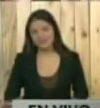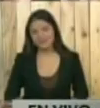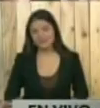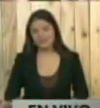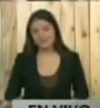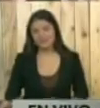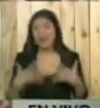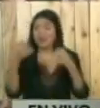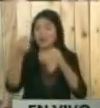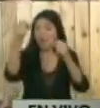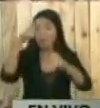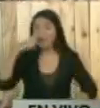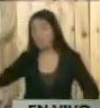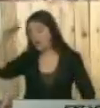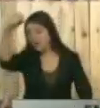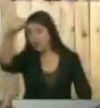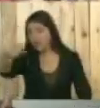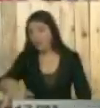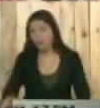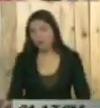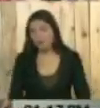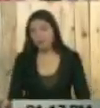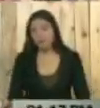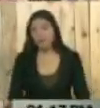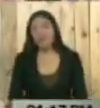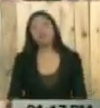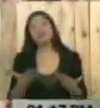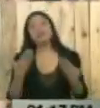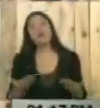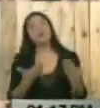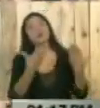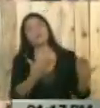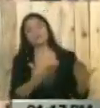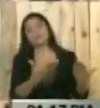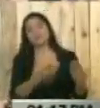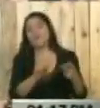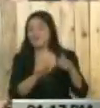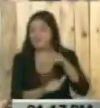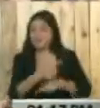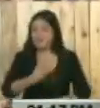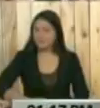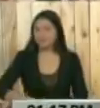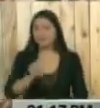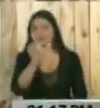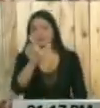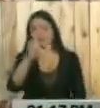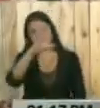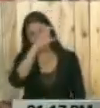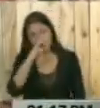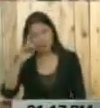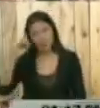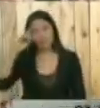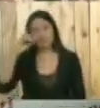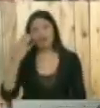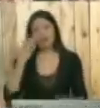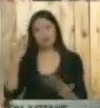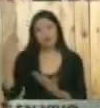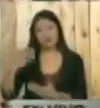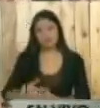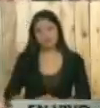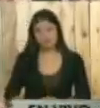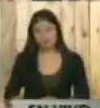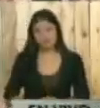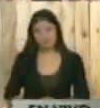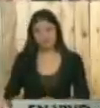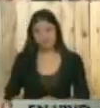¡Que viva Maduro! Y con ustedes, nuestro vicepresidente, Diosdado Cabello Rondón.